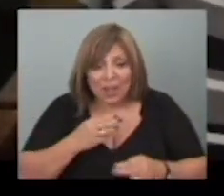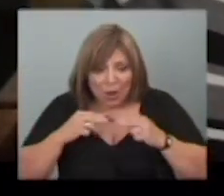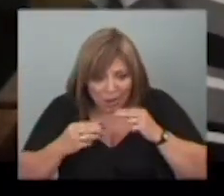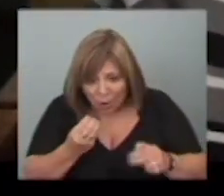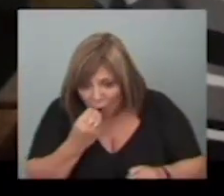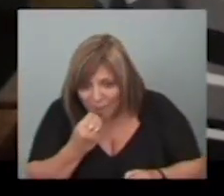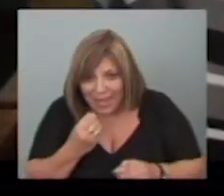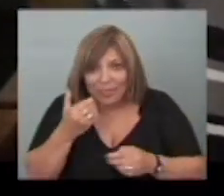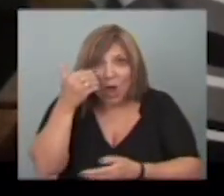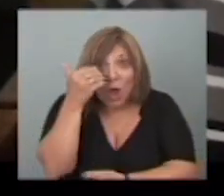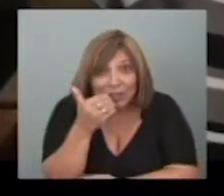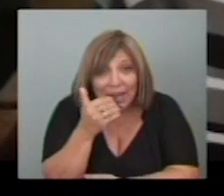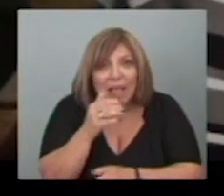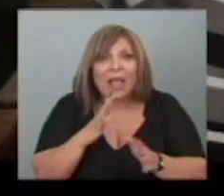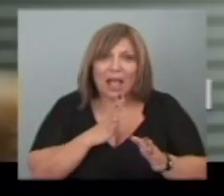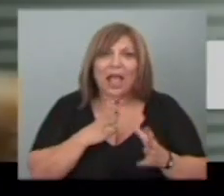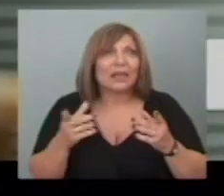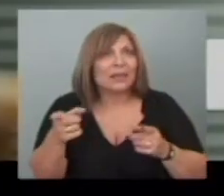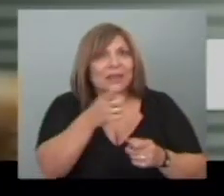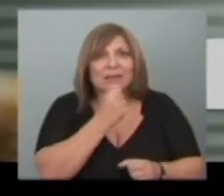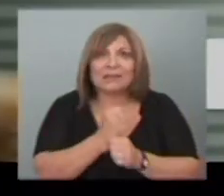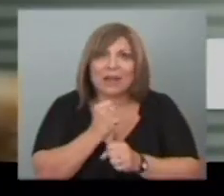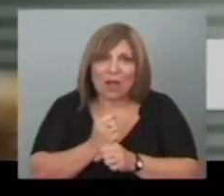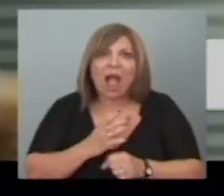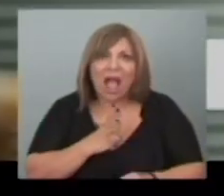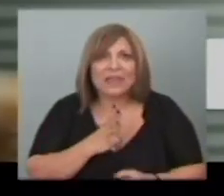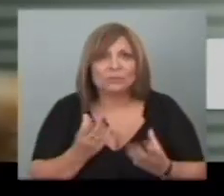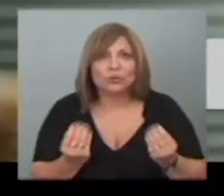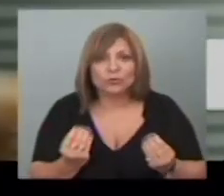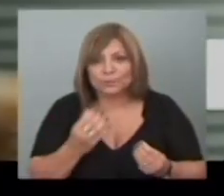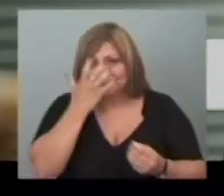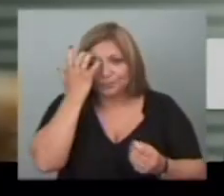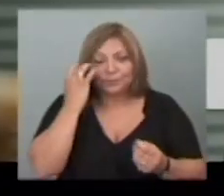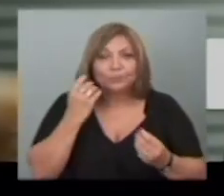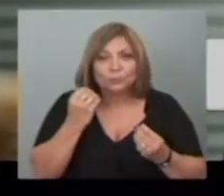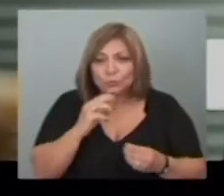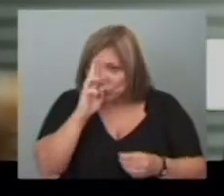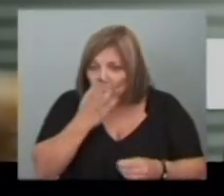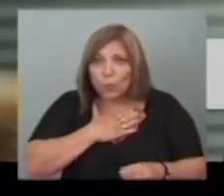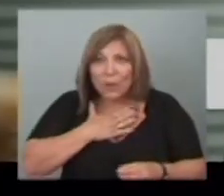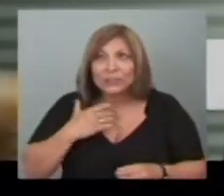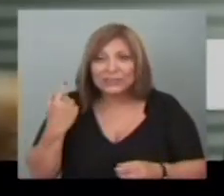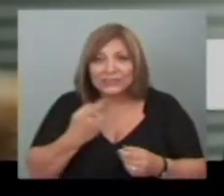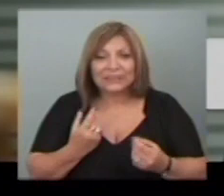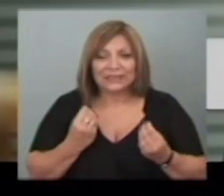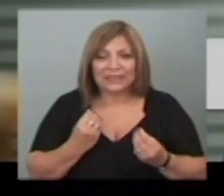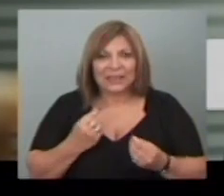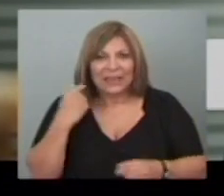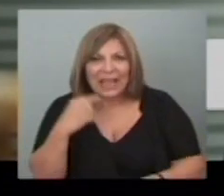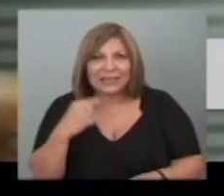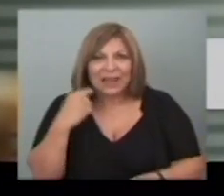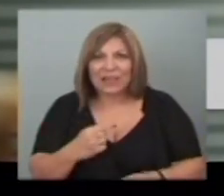y la hostelería, hay mucho trabajo. De que muchas veces sienten de parte de los propios uruguayos reacciones negativas